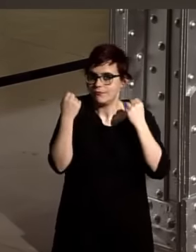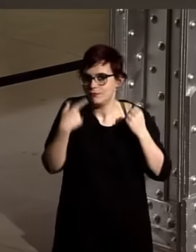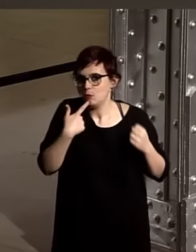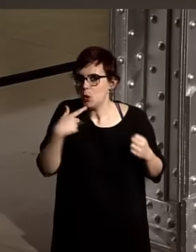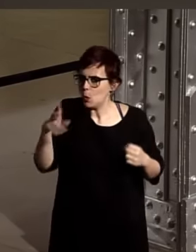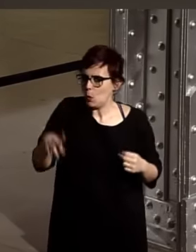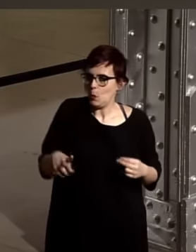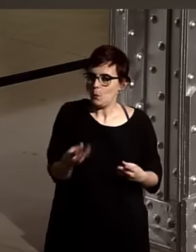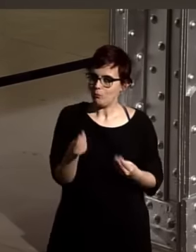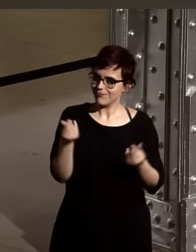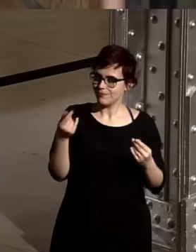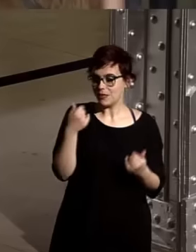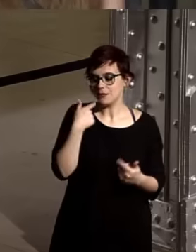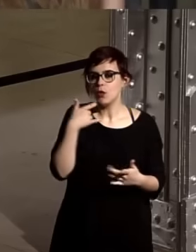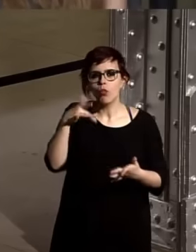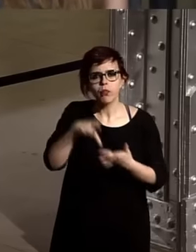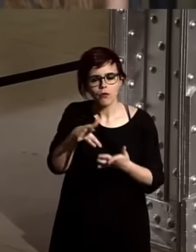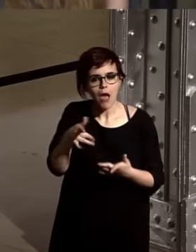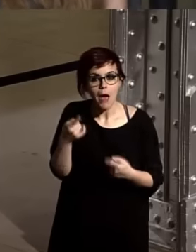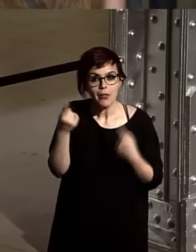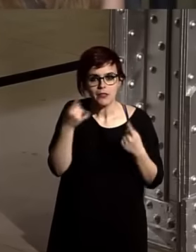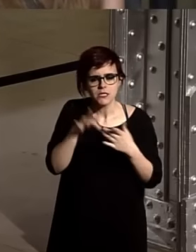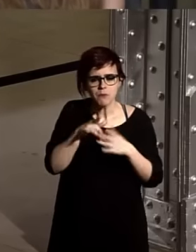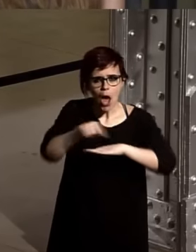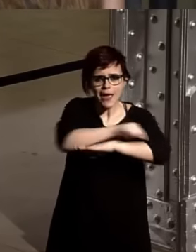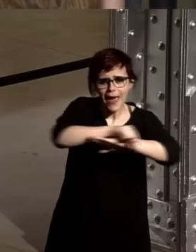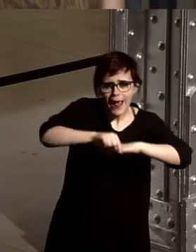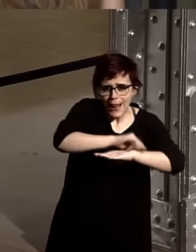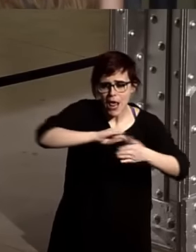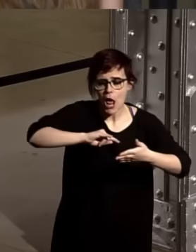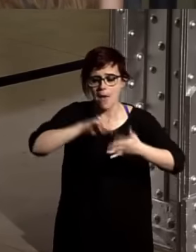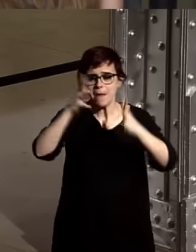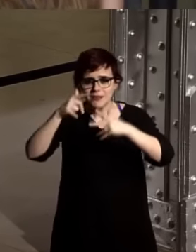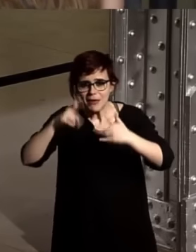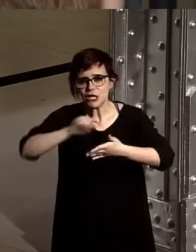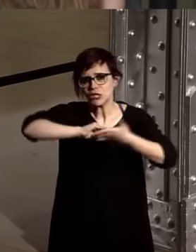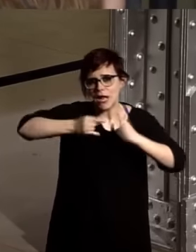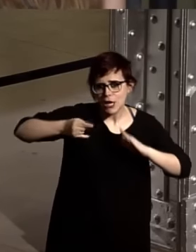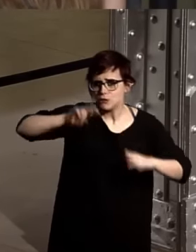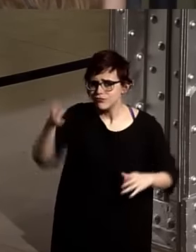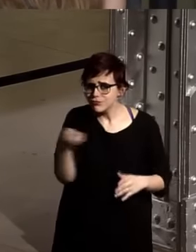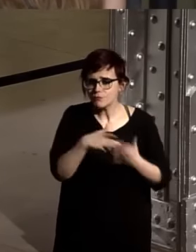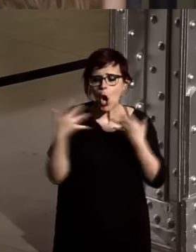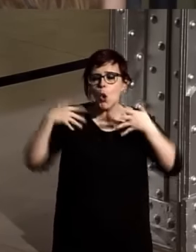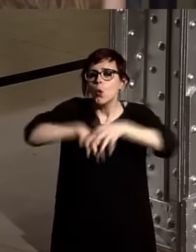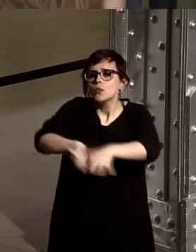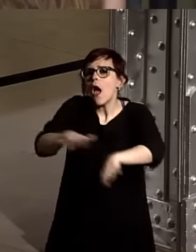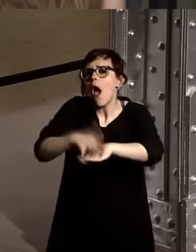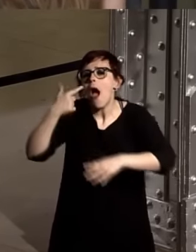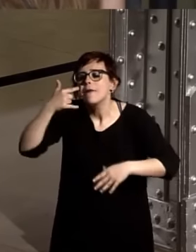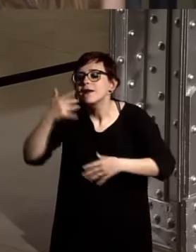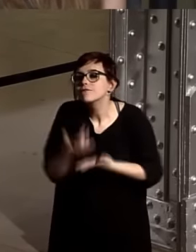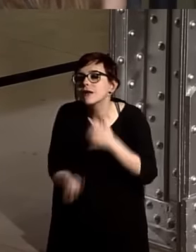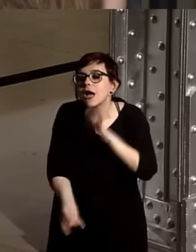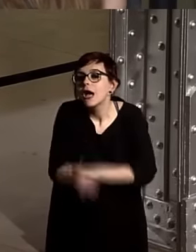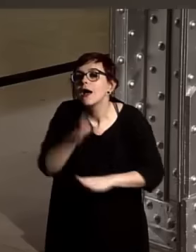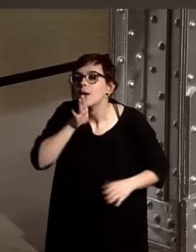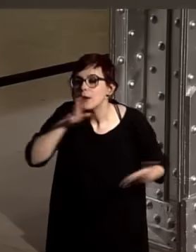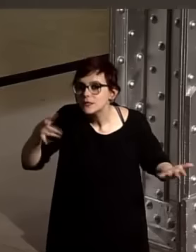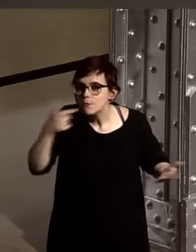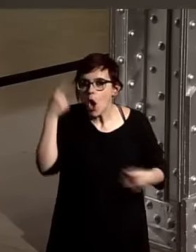menudo como quizás deberían de ingenieros matemáticos tal y cual para para qué sale Vale y